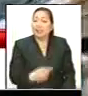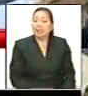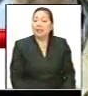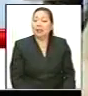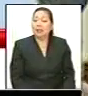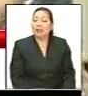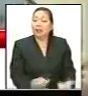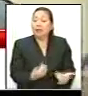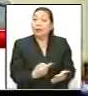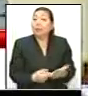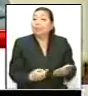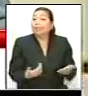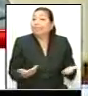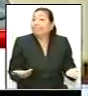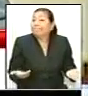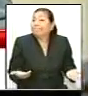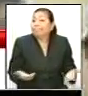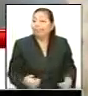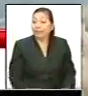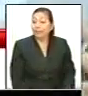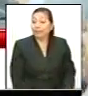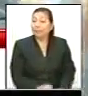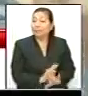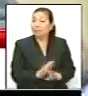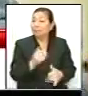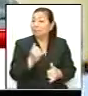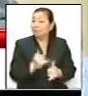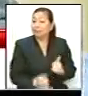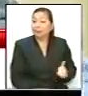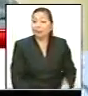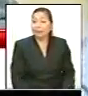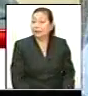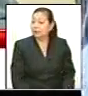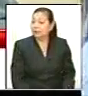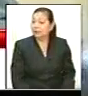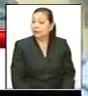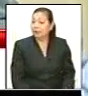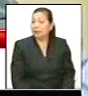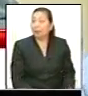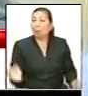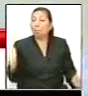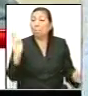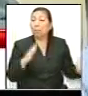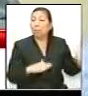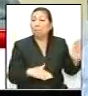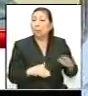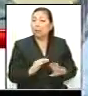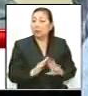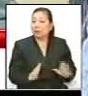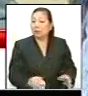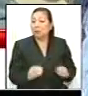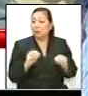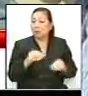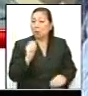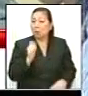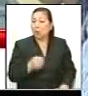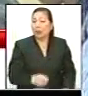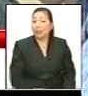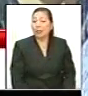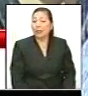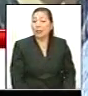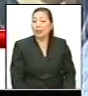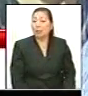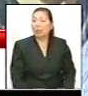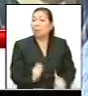¿y ahora qué va a pasar? Ya ha caducado, tanto han destruido, se le ha puesto una multa, y